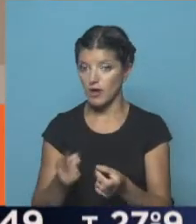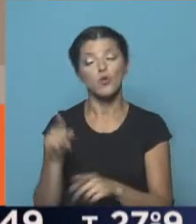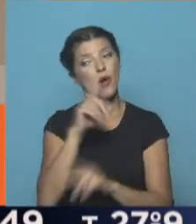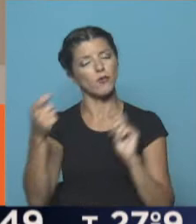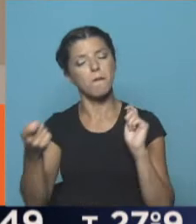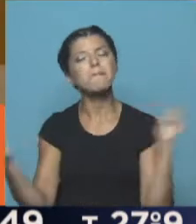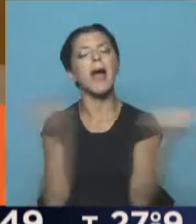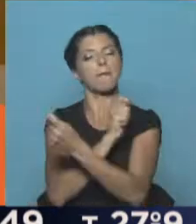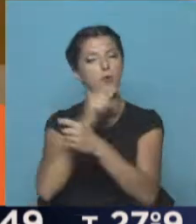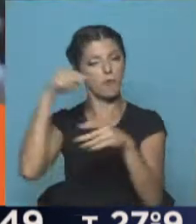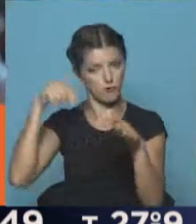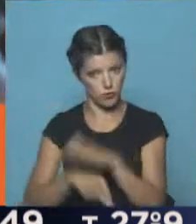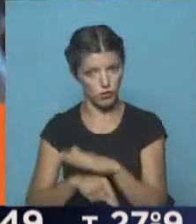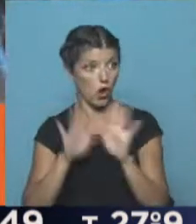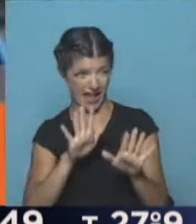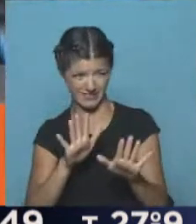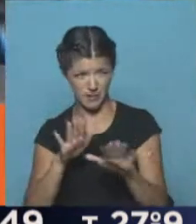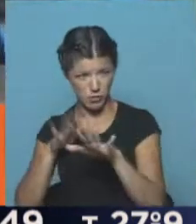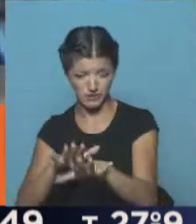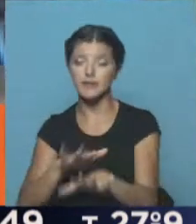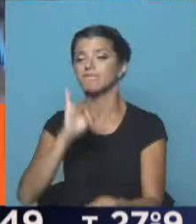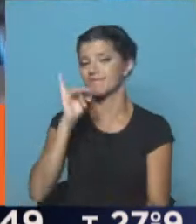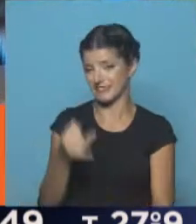todavía con esa salida